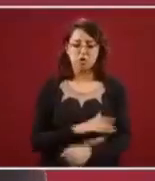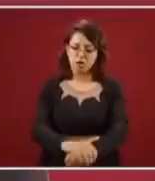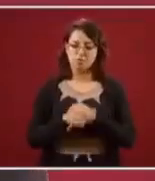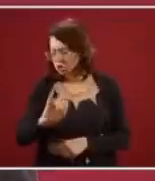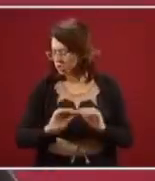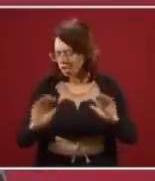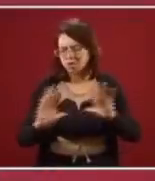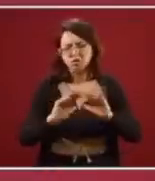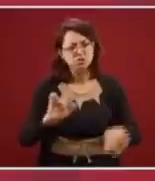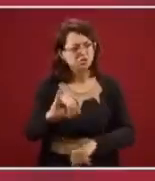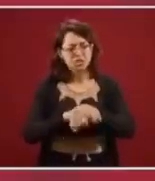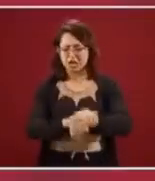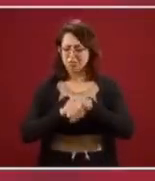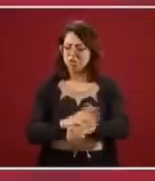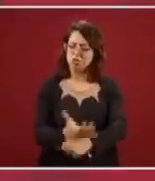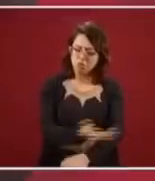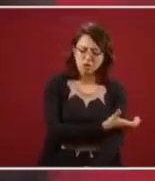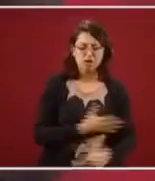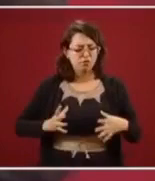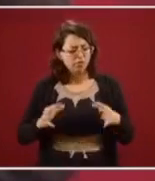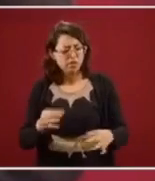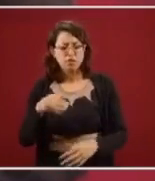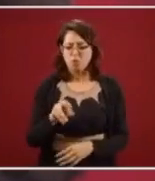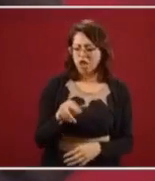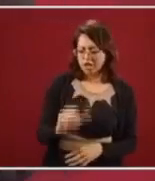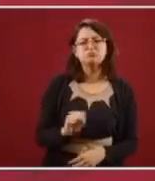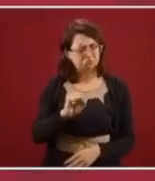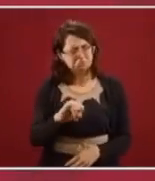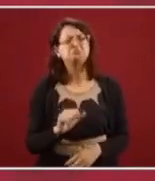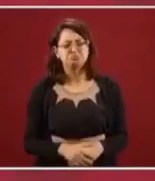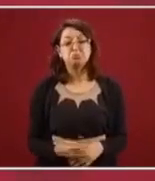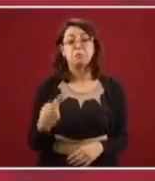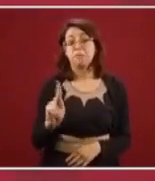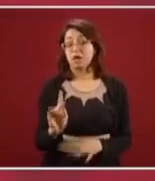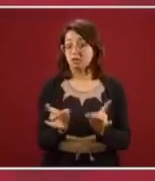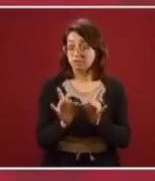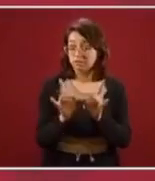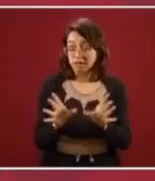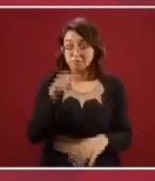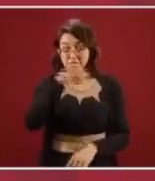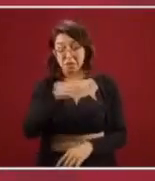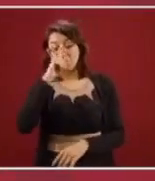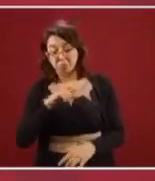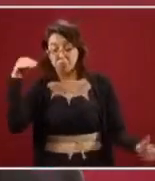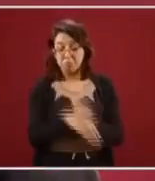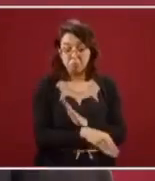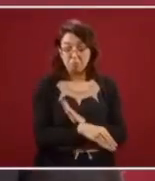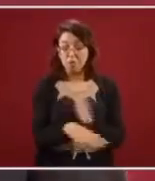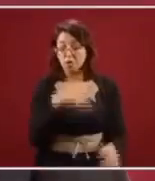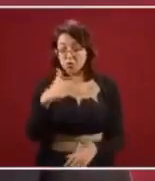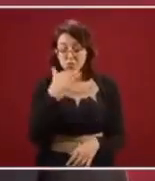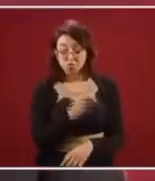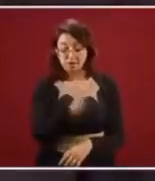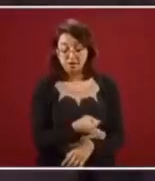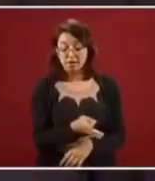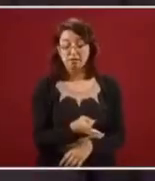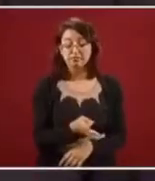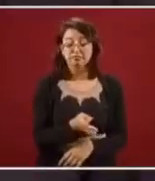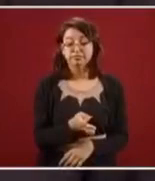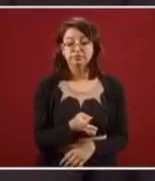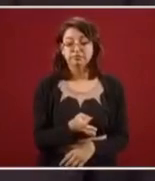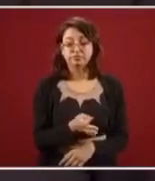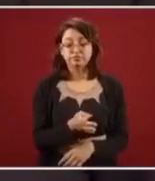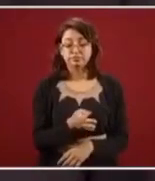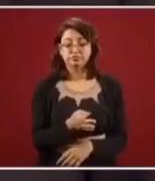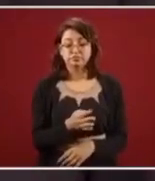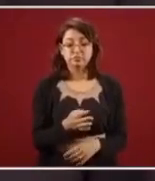Manuel. Somos amigos, compañeros, fundadores del movimiento, pero sí, te echas a perder, sí,